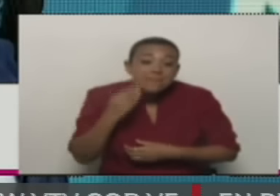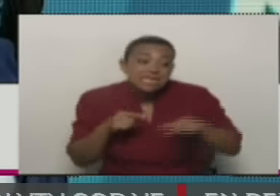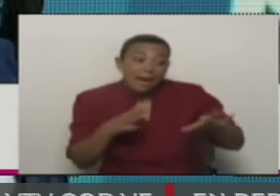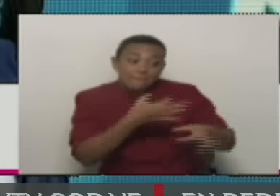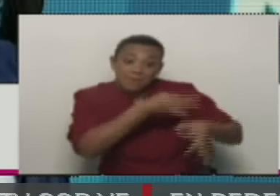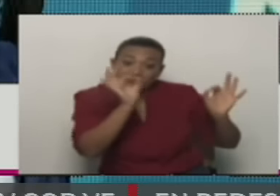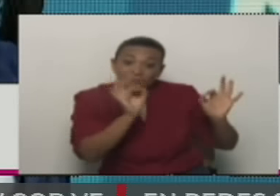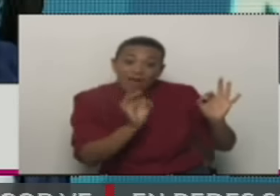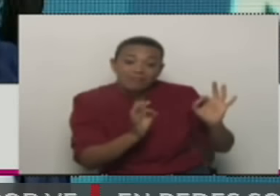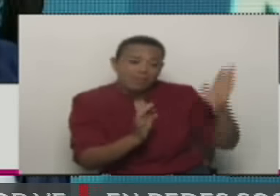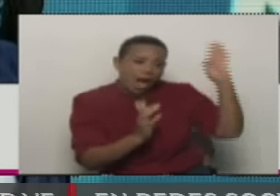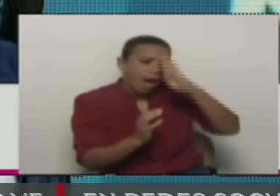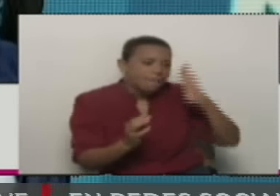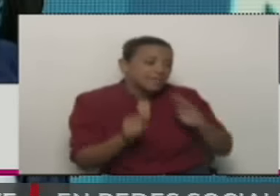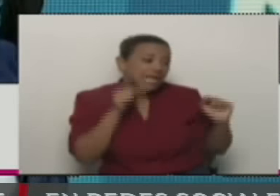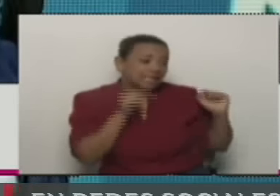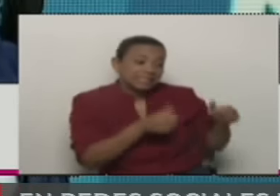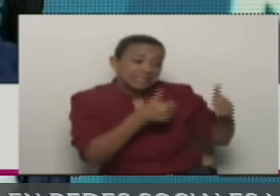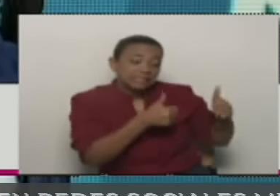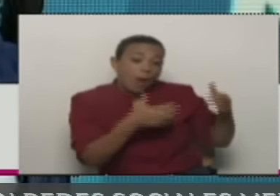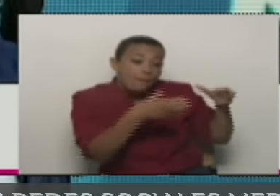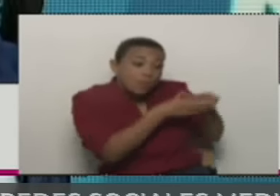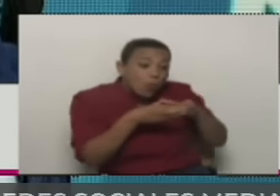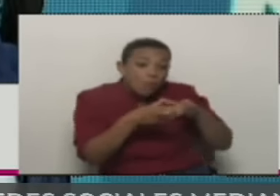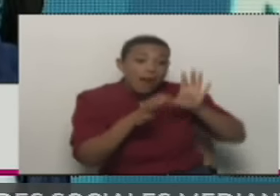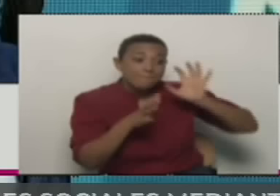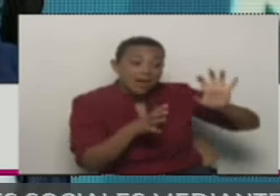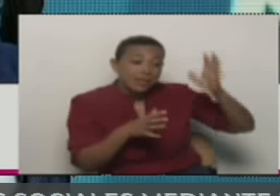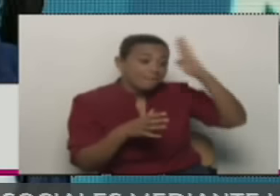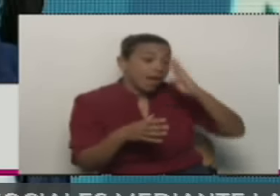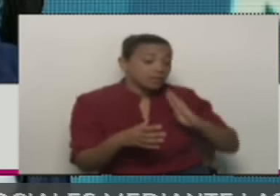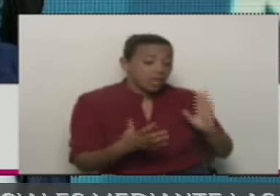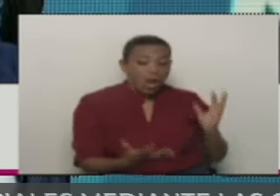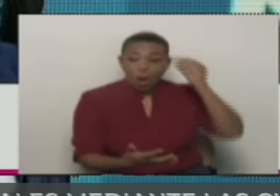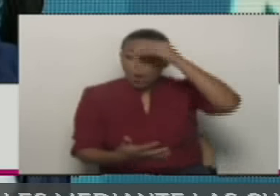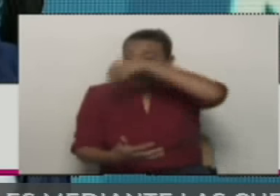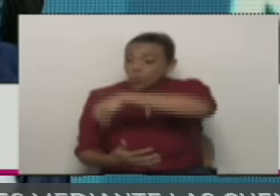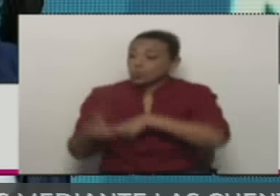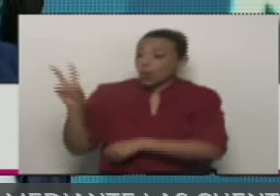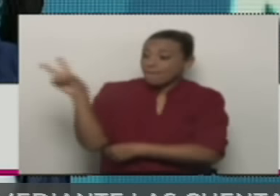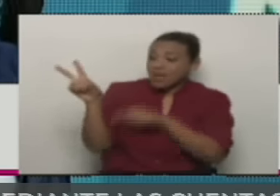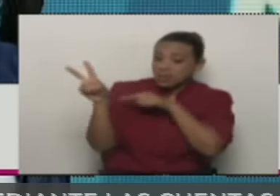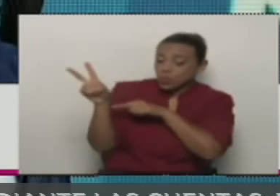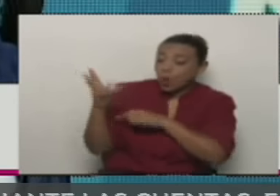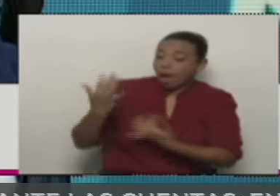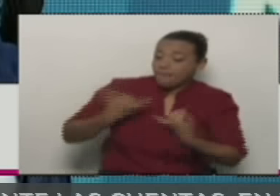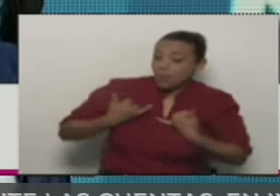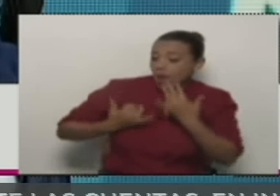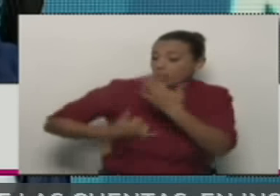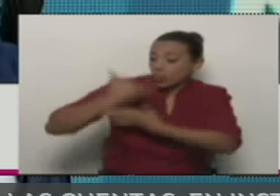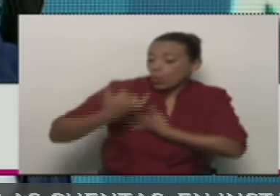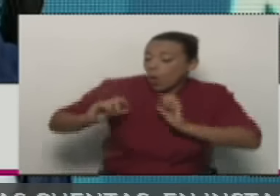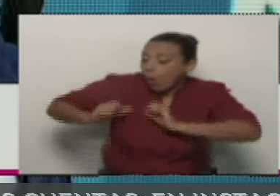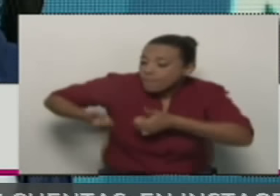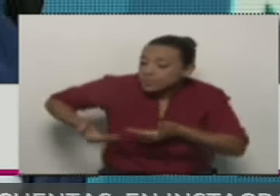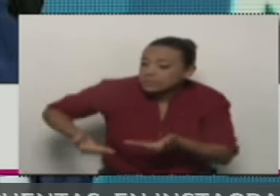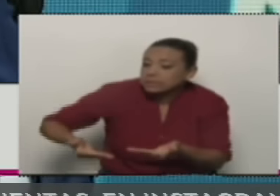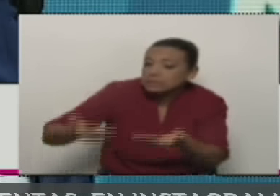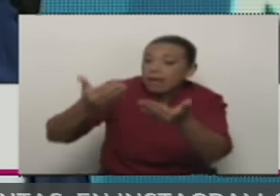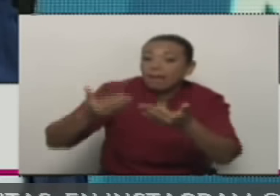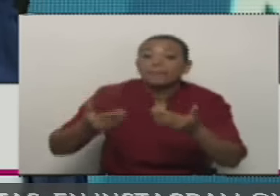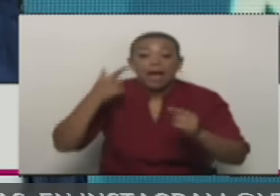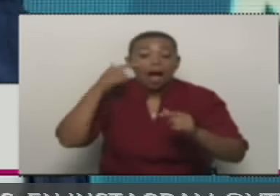exitosa, altamente exitosa, del Movimiento Sin Tierra en Brasil, con el proyecto y el concepto de conuco, para